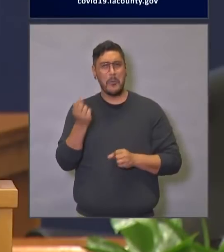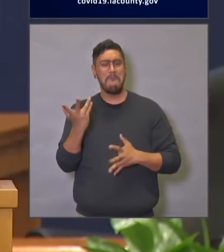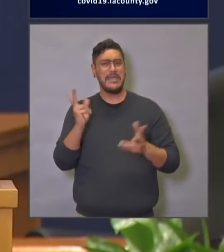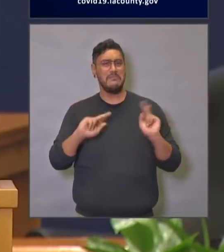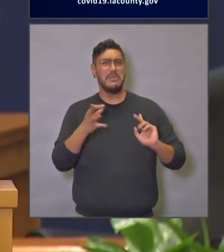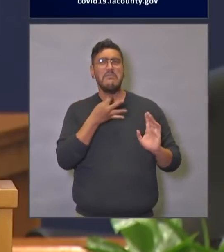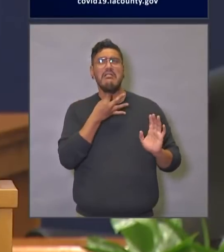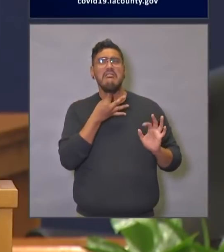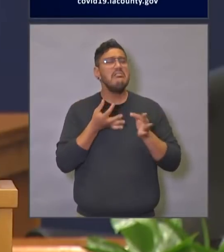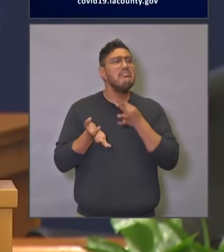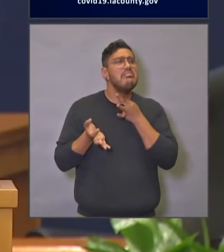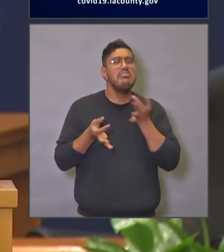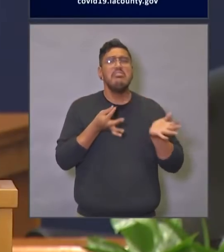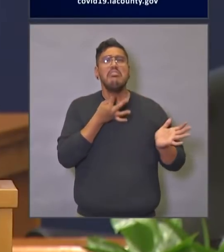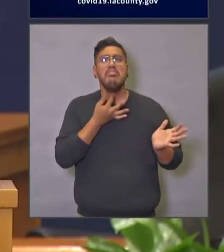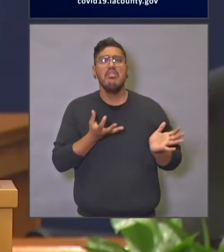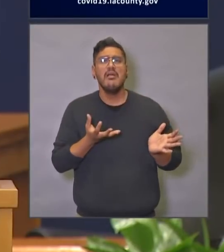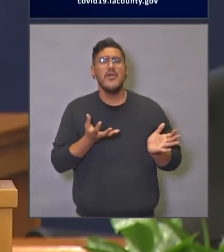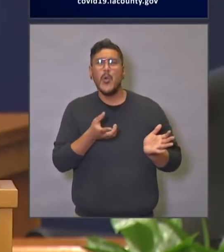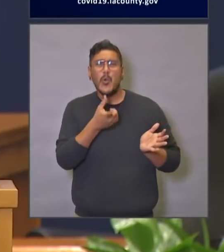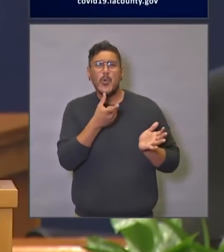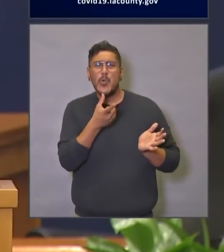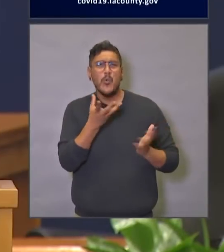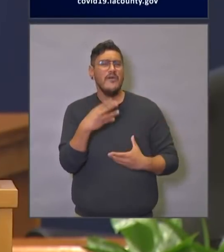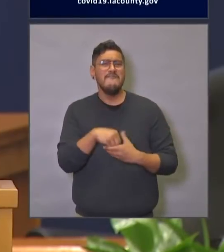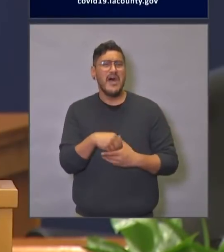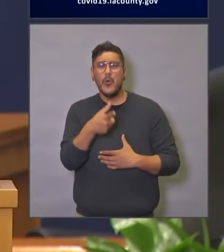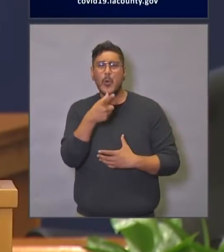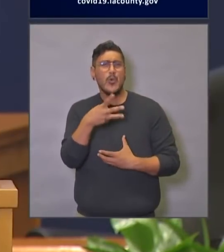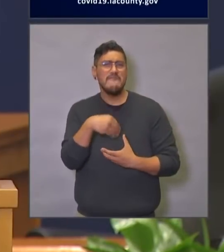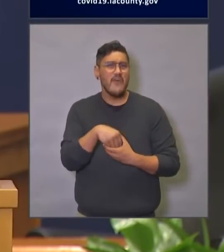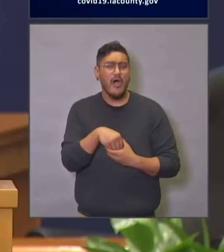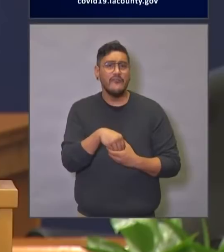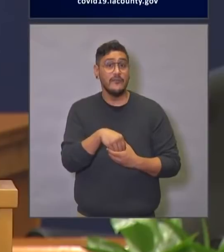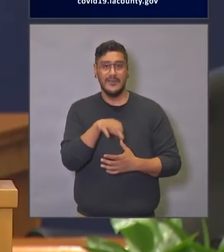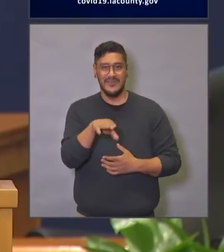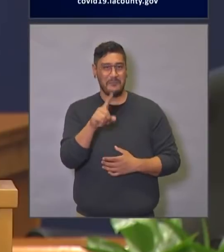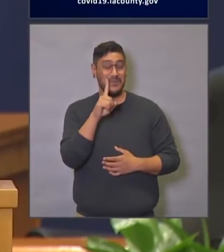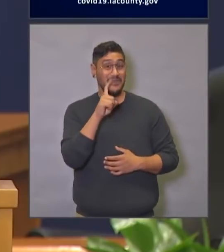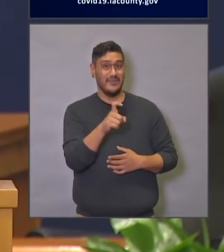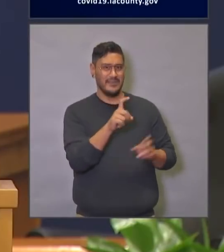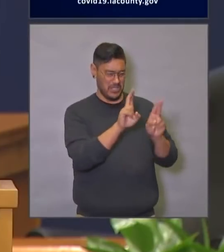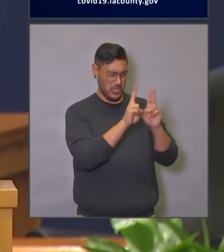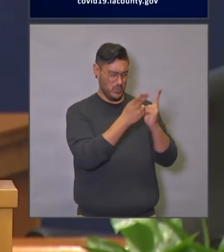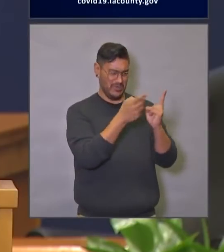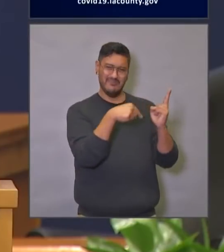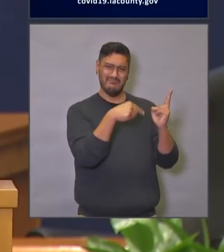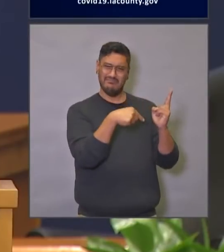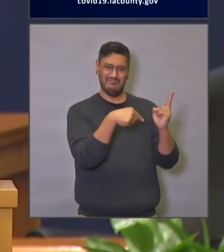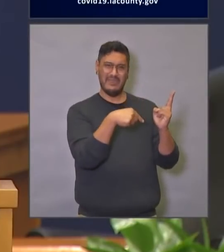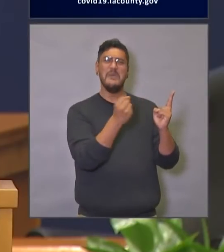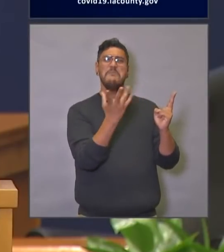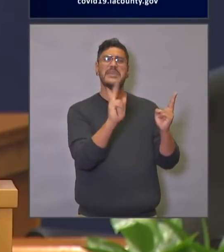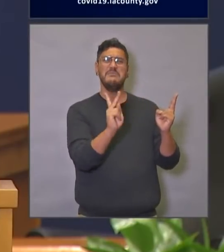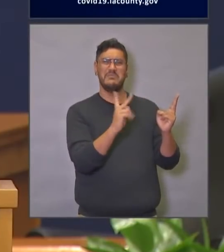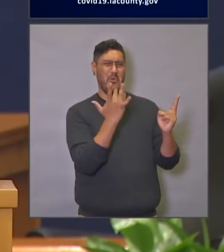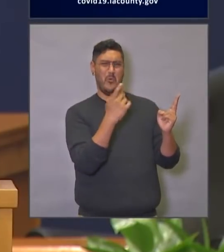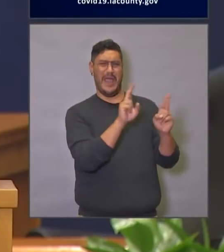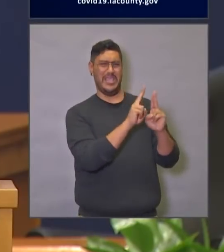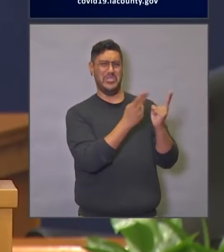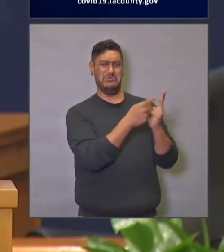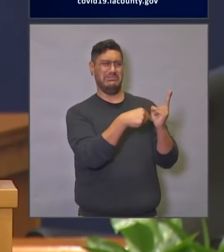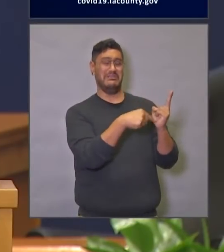hacer que los sindicatos formen parte de este proceso, ya que no todas las escuelas tienen sindicatos que representan a los